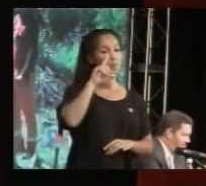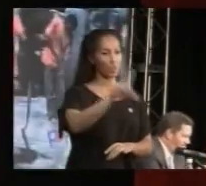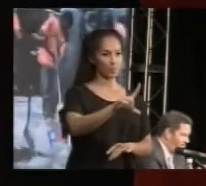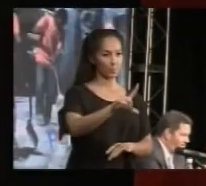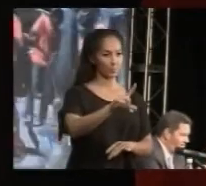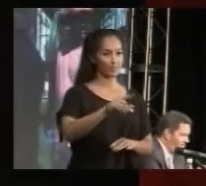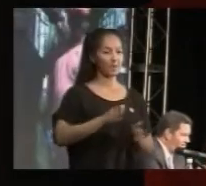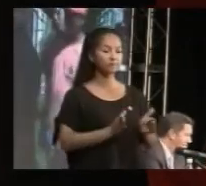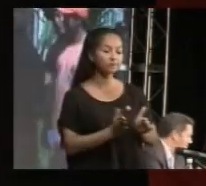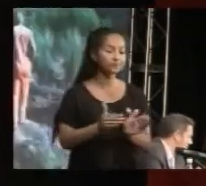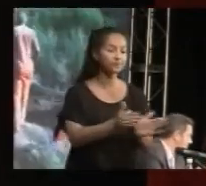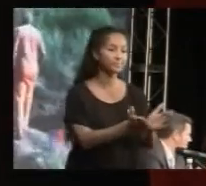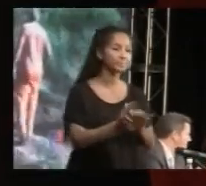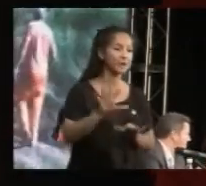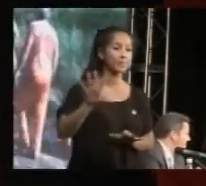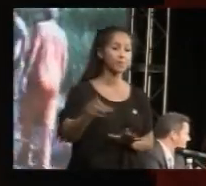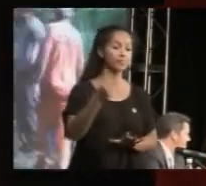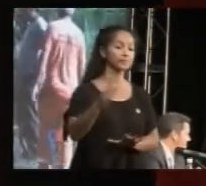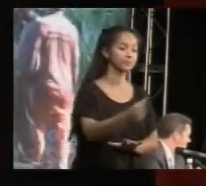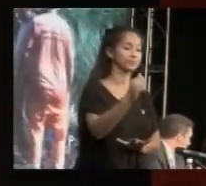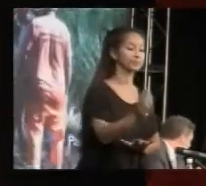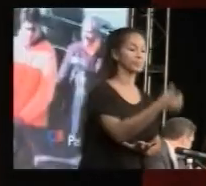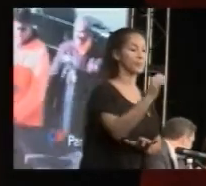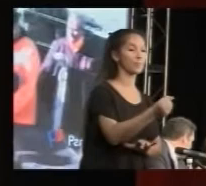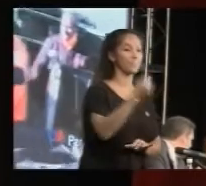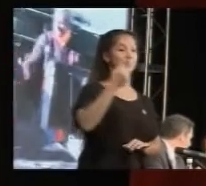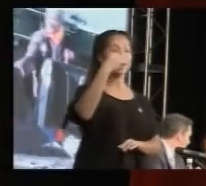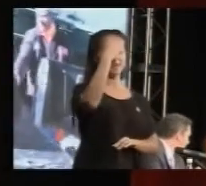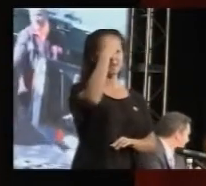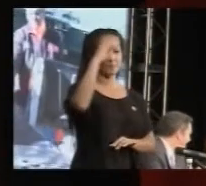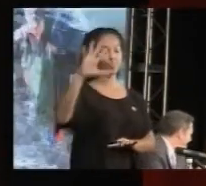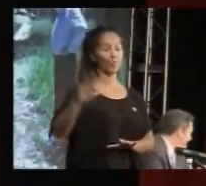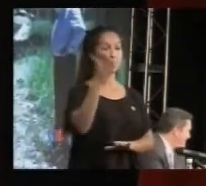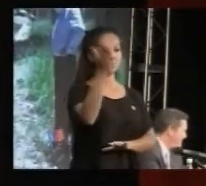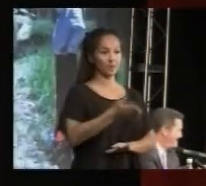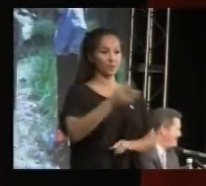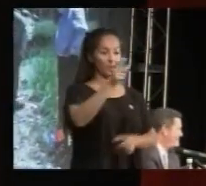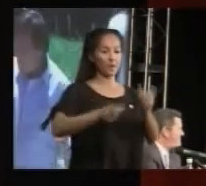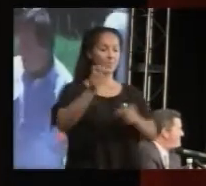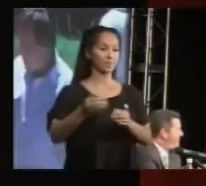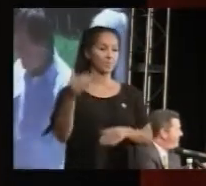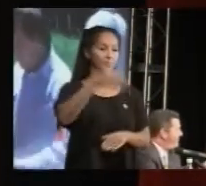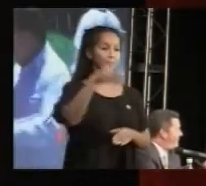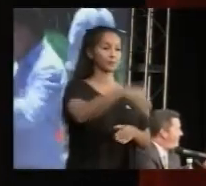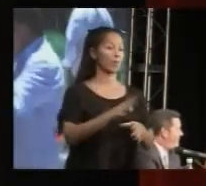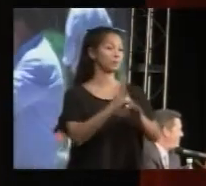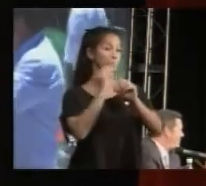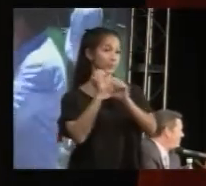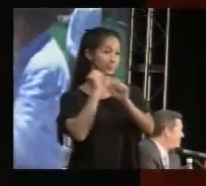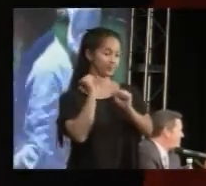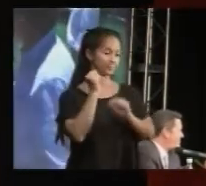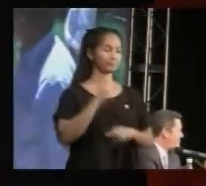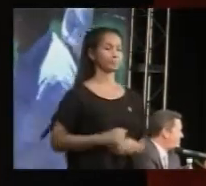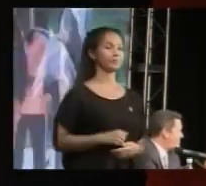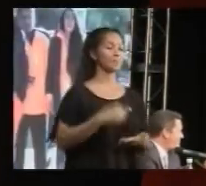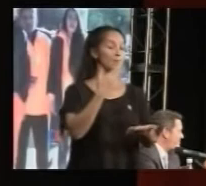va a recolectar más del 15% de la gente de la zona este que toma el colectivo. Licitamos y